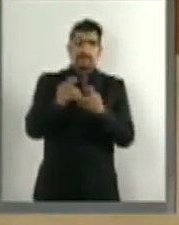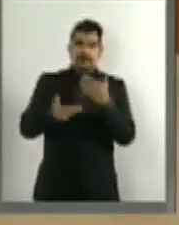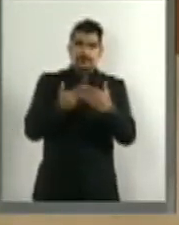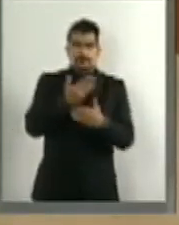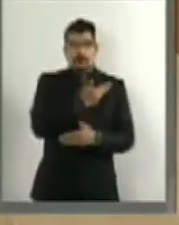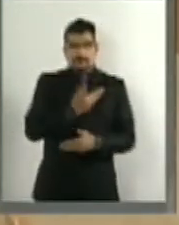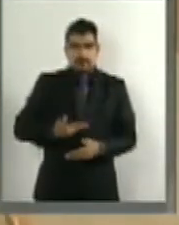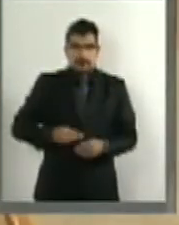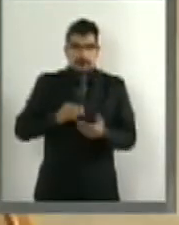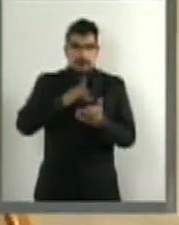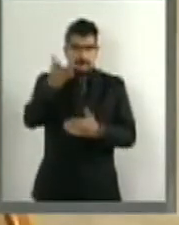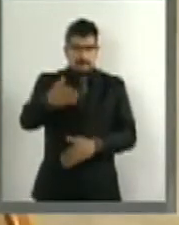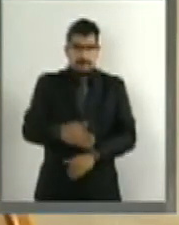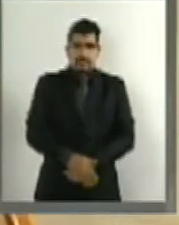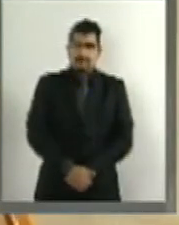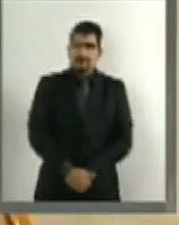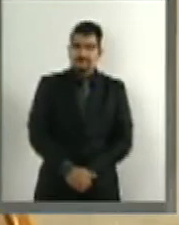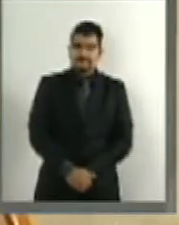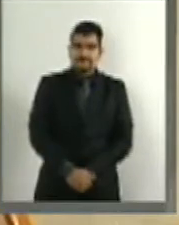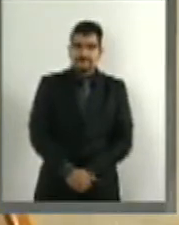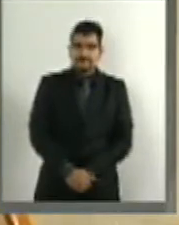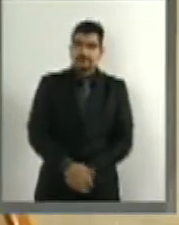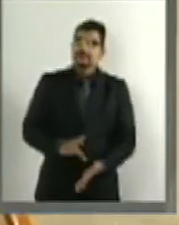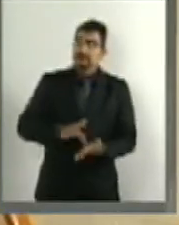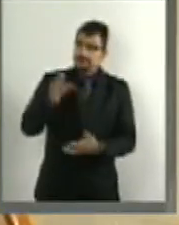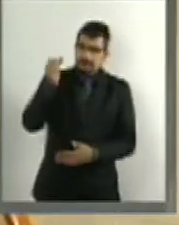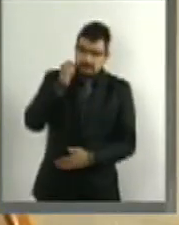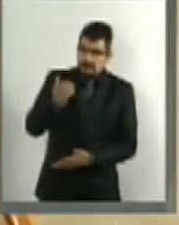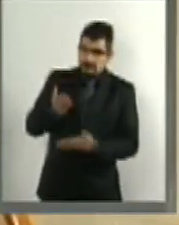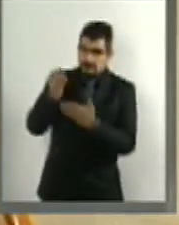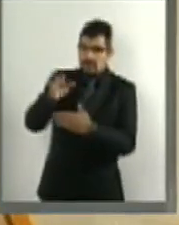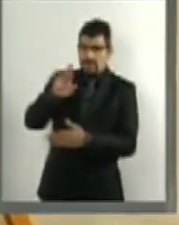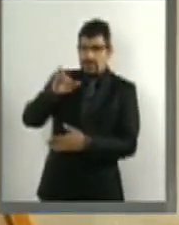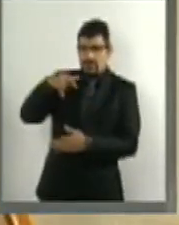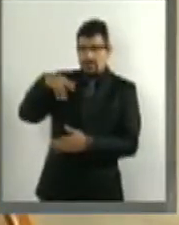Muchas gracias. Gracias, senador Enrique Burgos García.